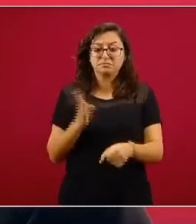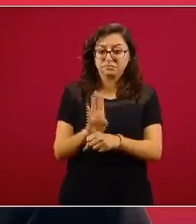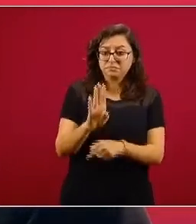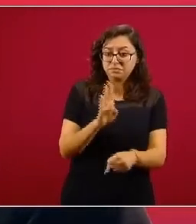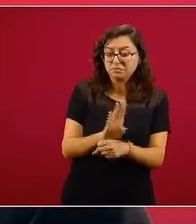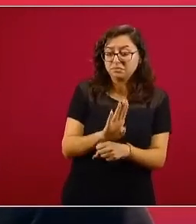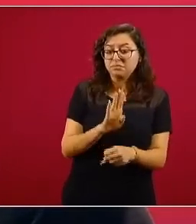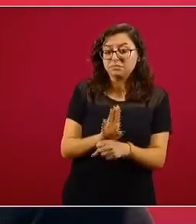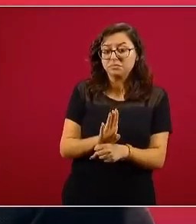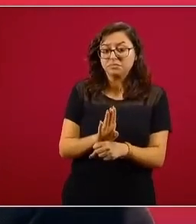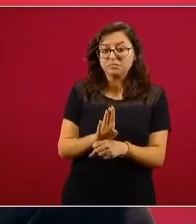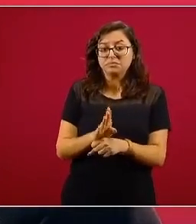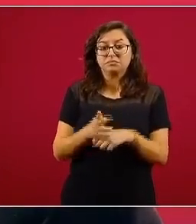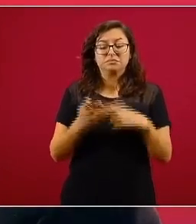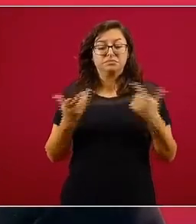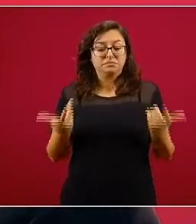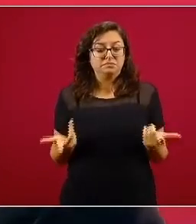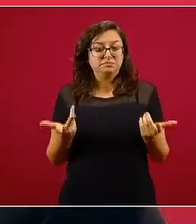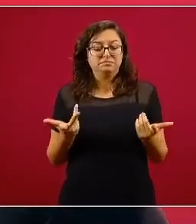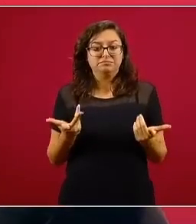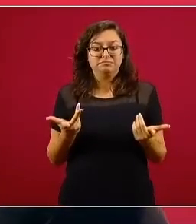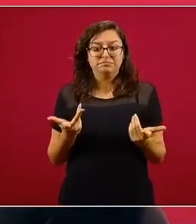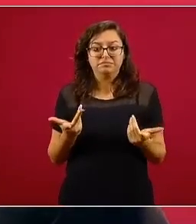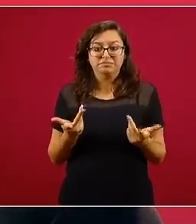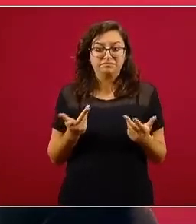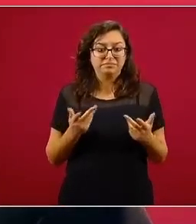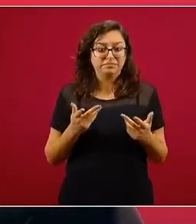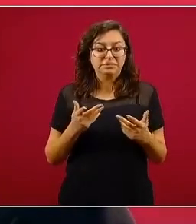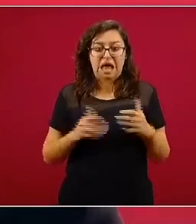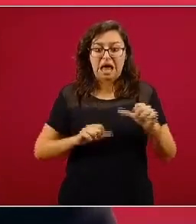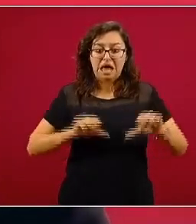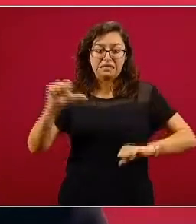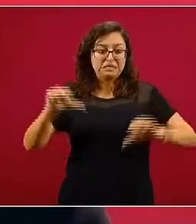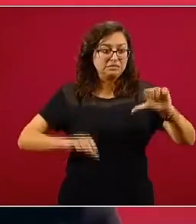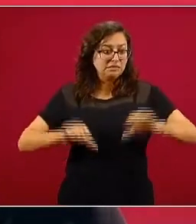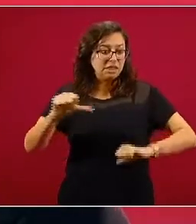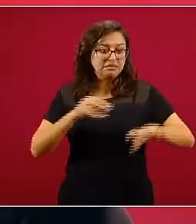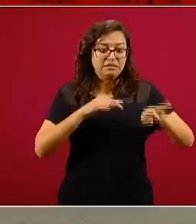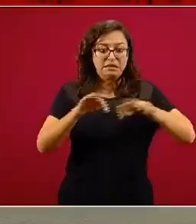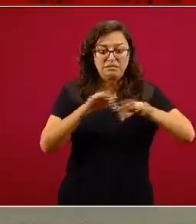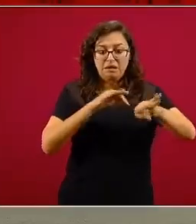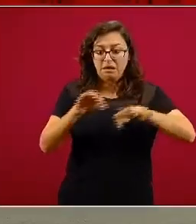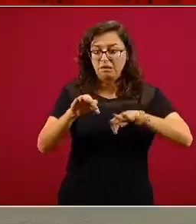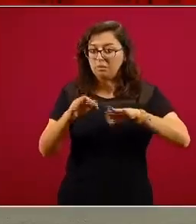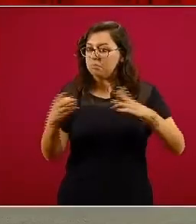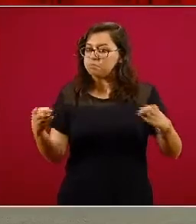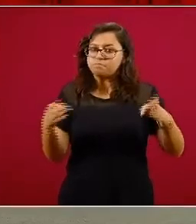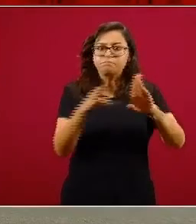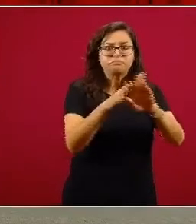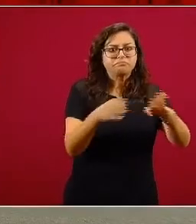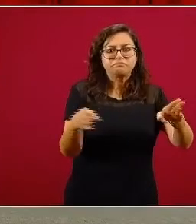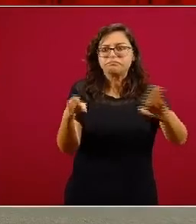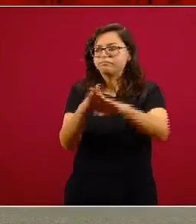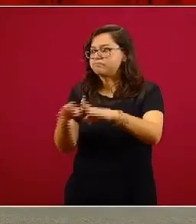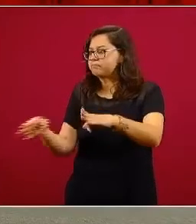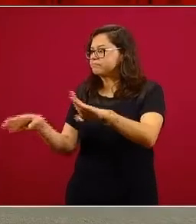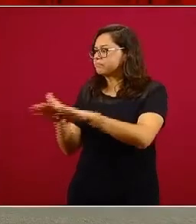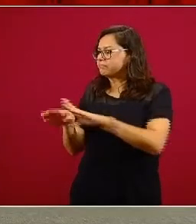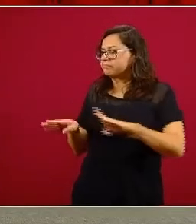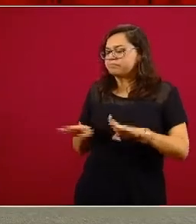Brasil, han tenido que suspender temporalmente la actividad productiva, las fábricas, los